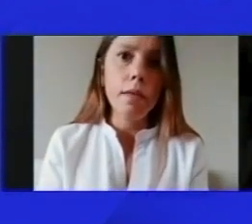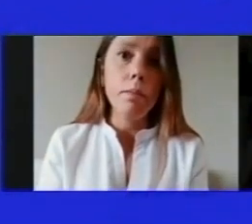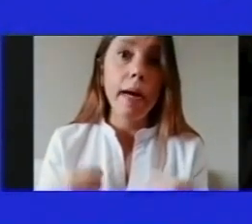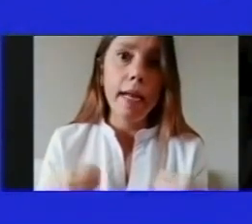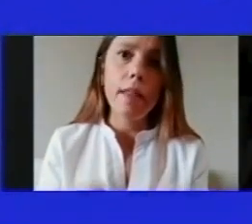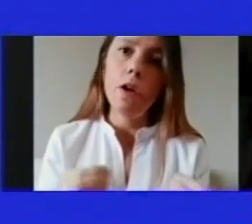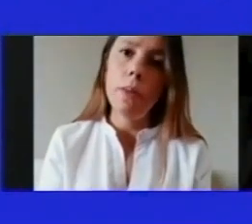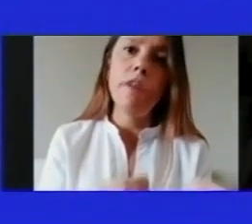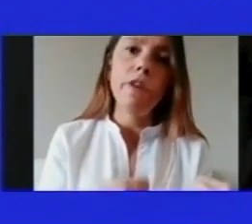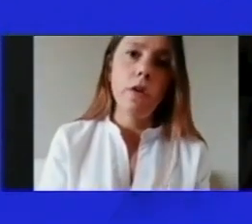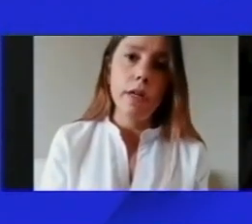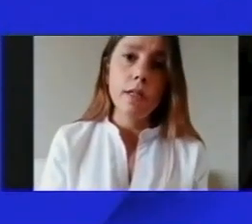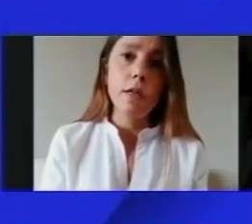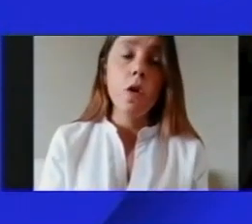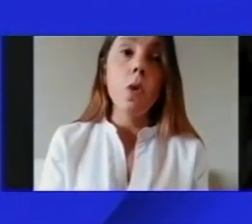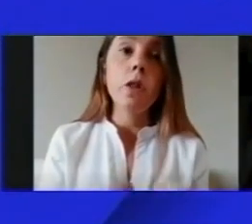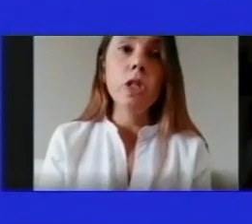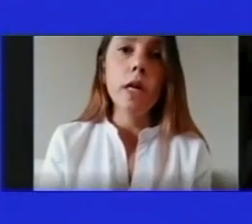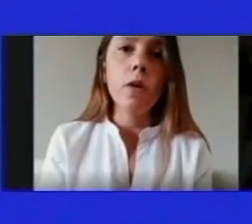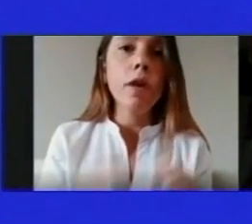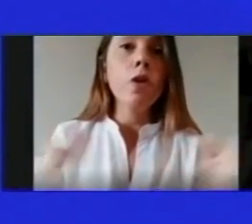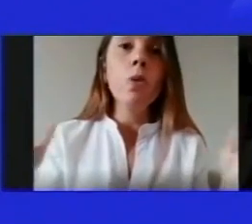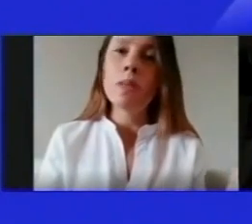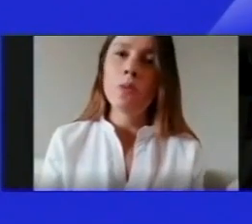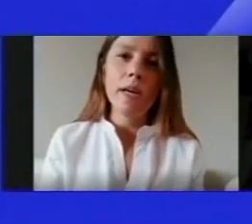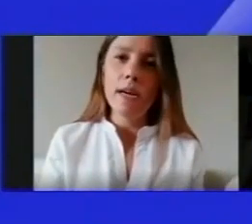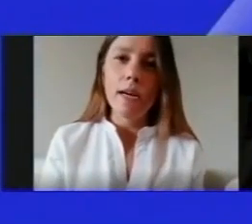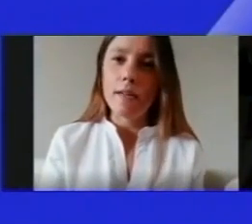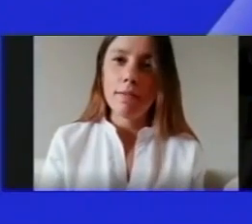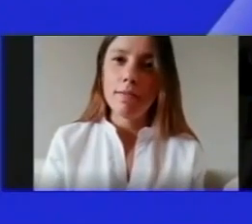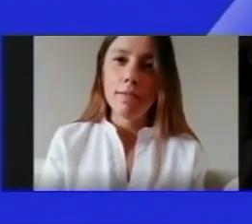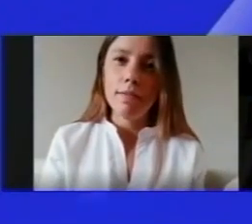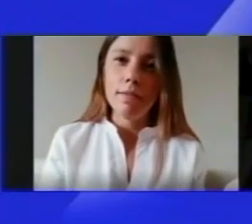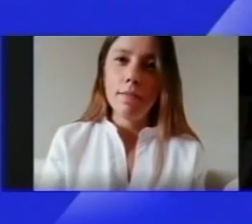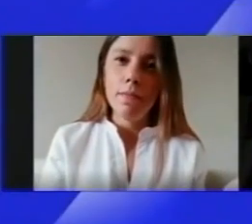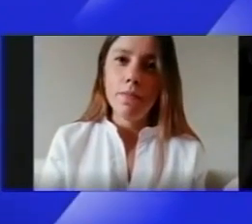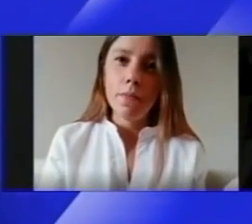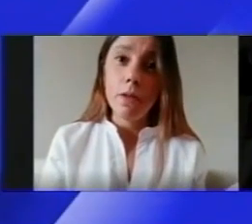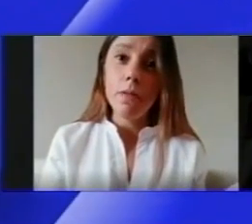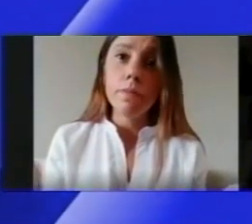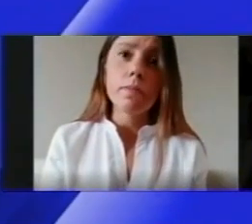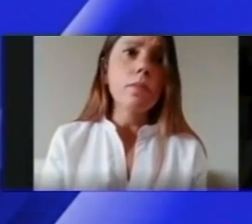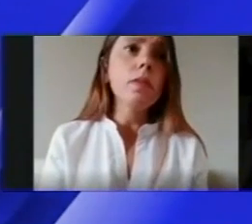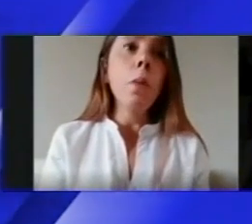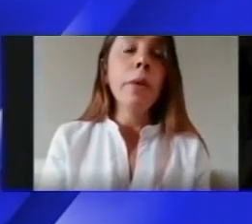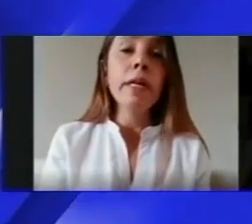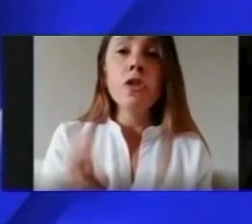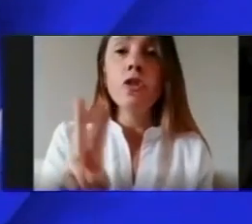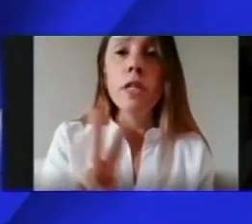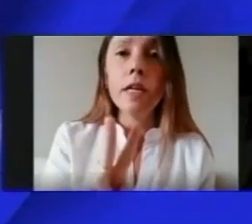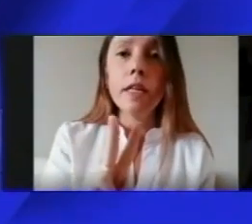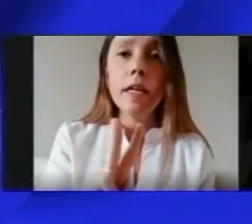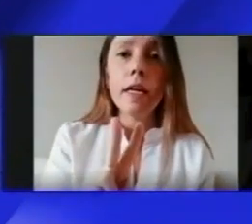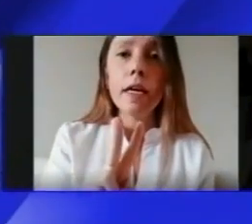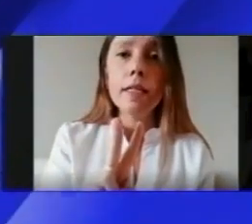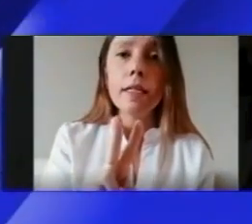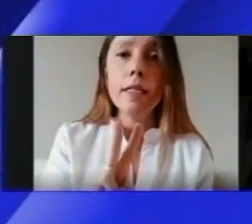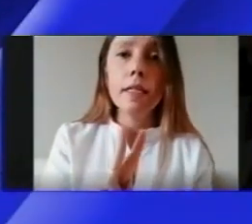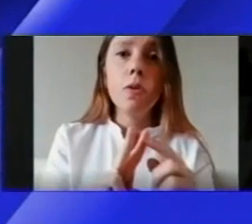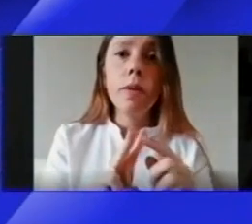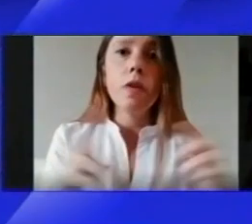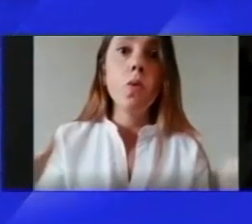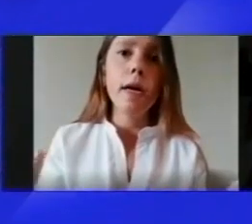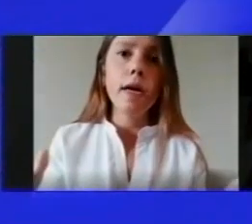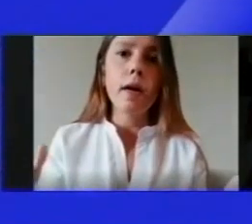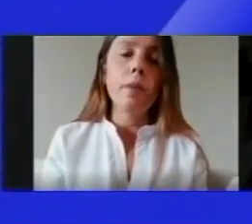te cuesta parar de comer alfajores, cuando vayas a comprar no compres una caja. Ajá. ¿No? Por ahí son dos integrantes en la